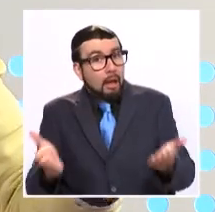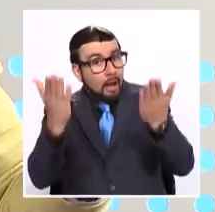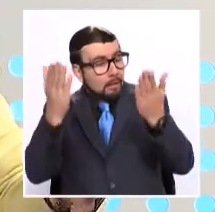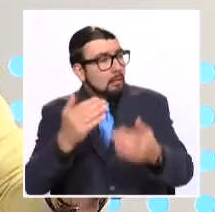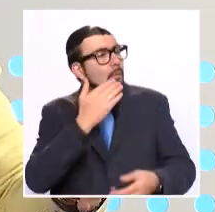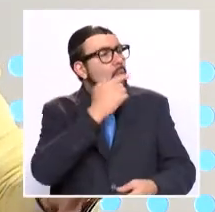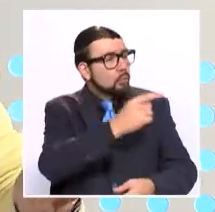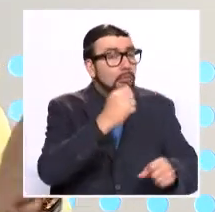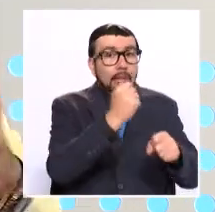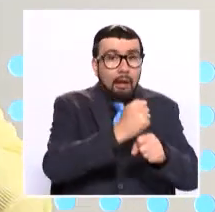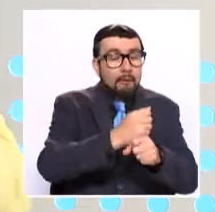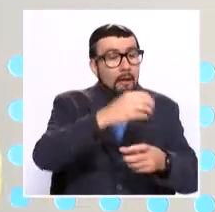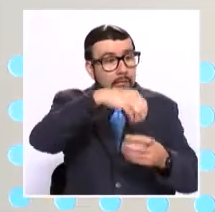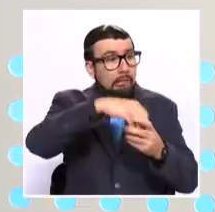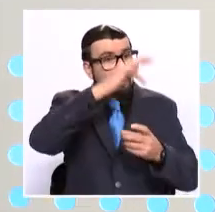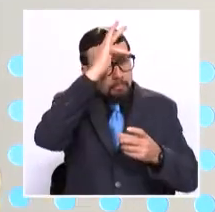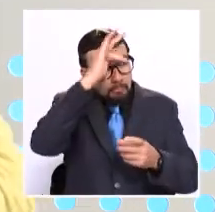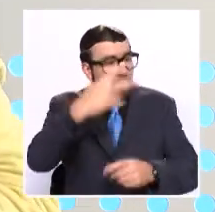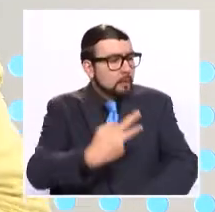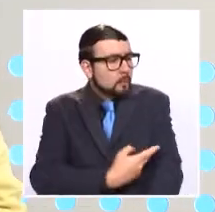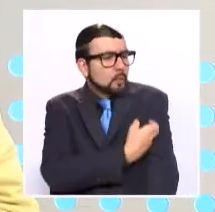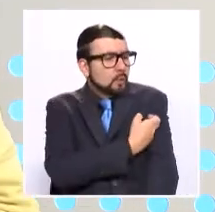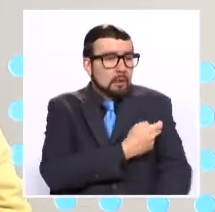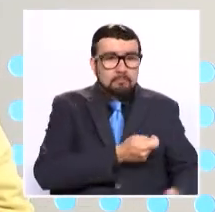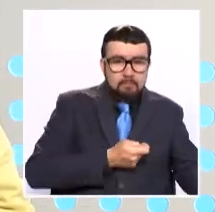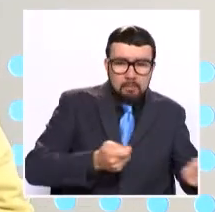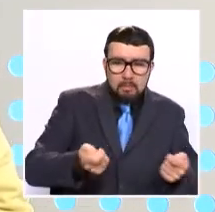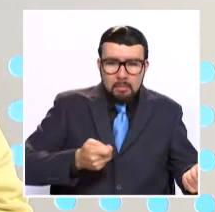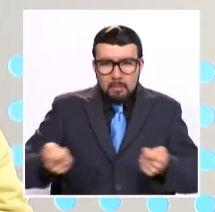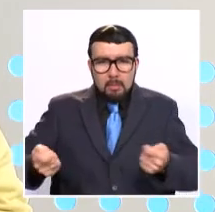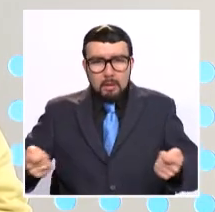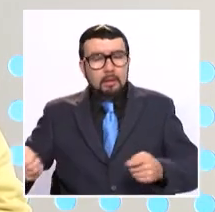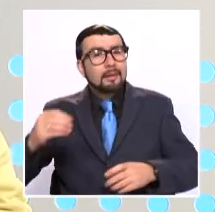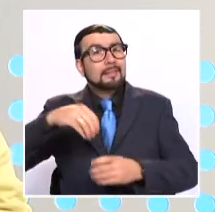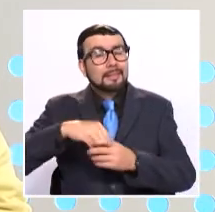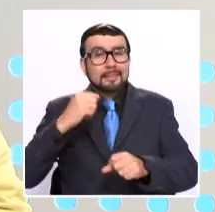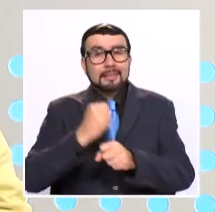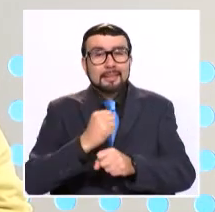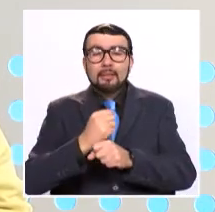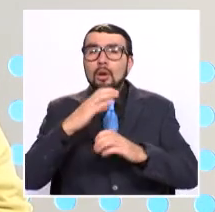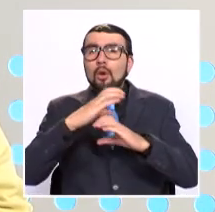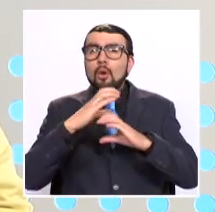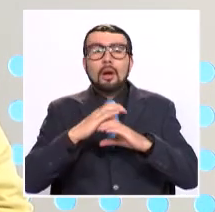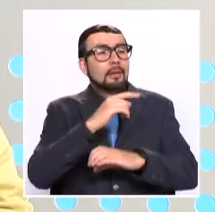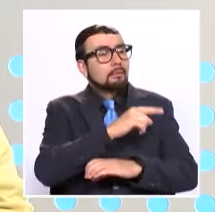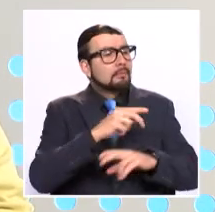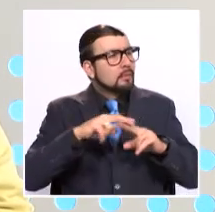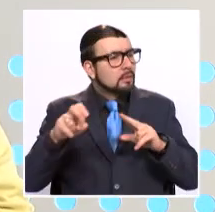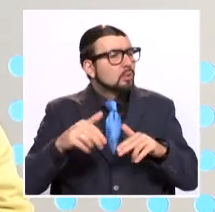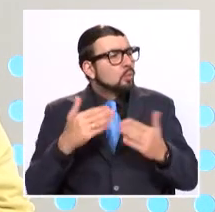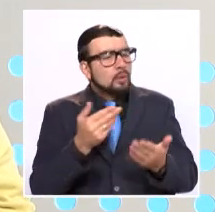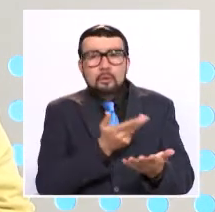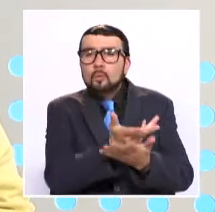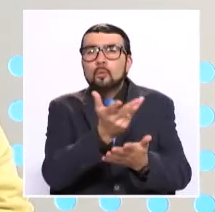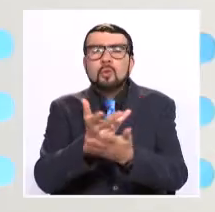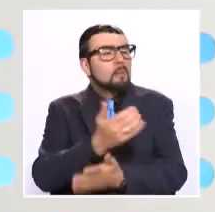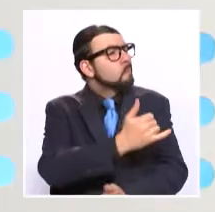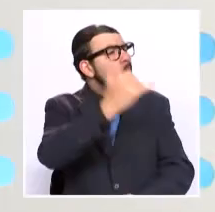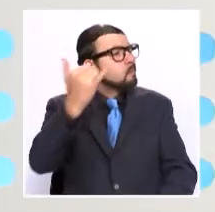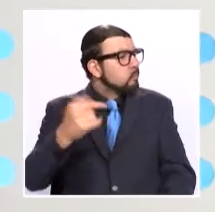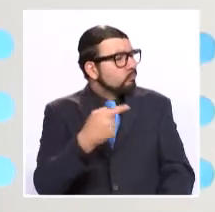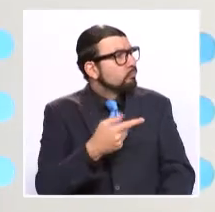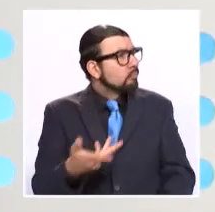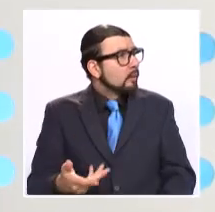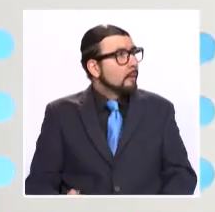ambiente hospitalario, ustedes que manejan ese programa en Confa, en Manizales, de vacunación? ¿Qué mensaje le darías a todos nuestros televidentes?